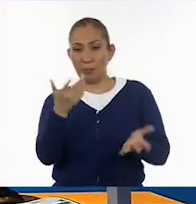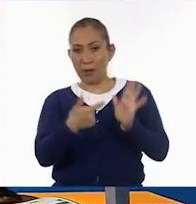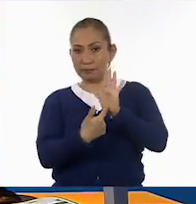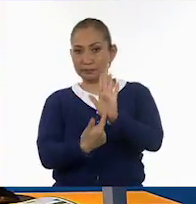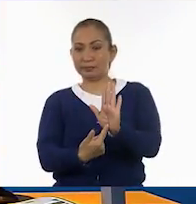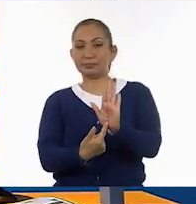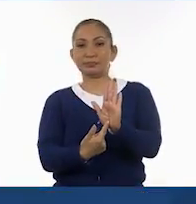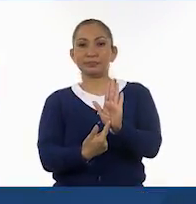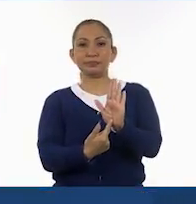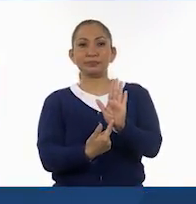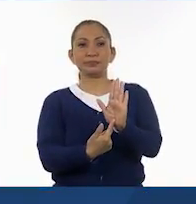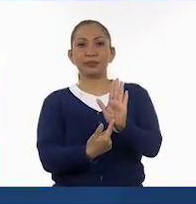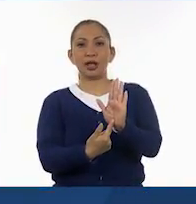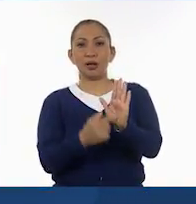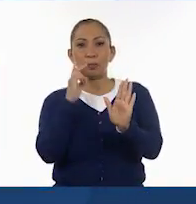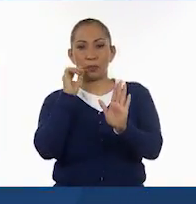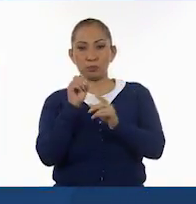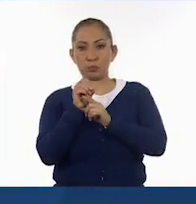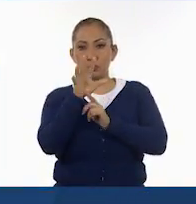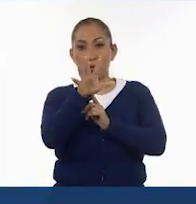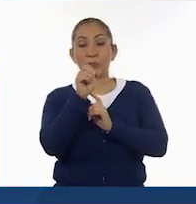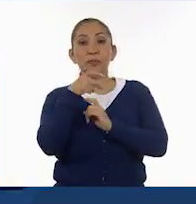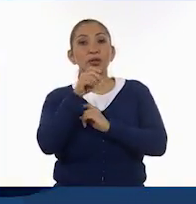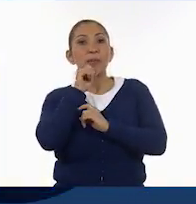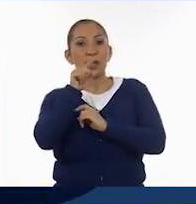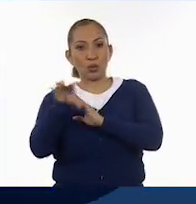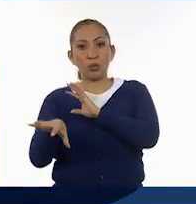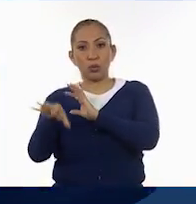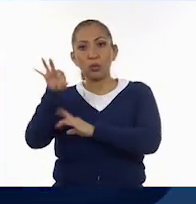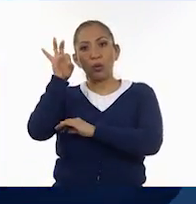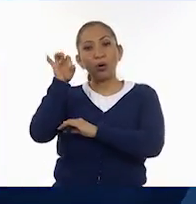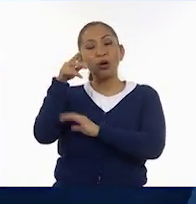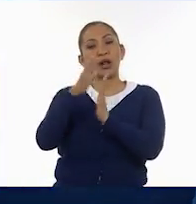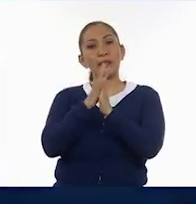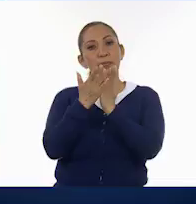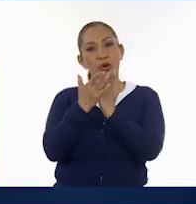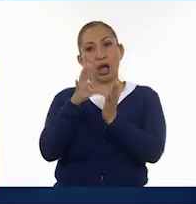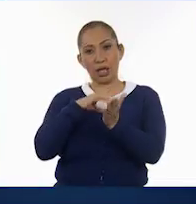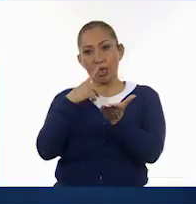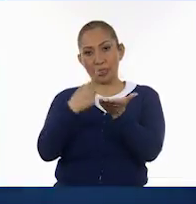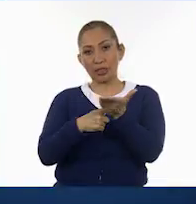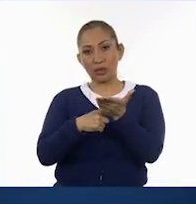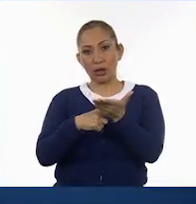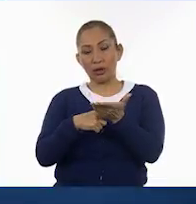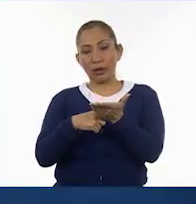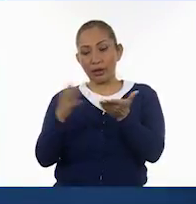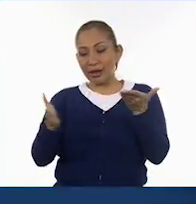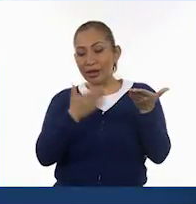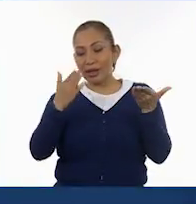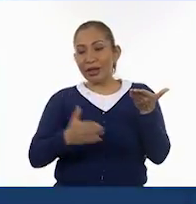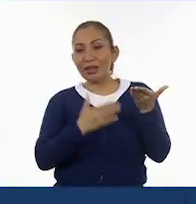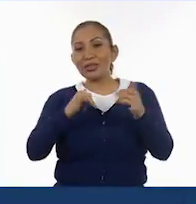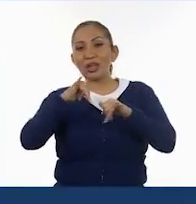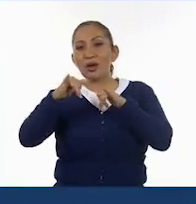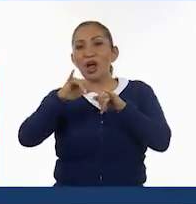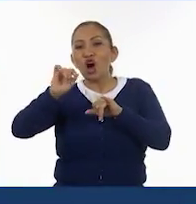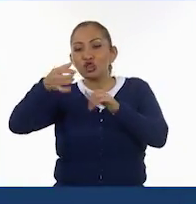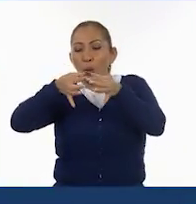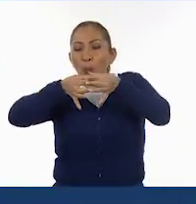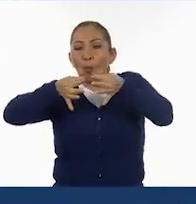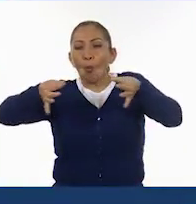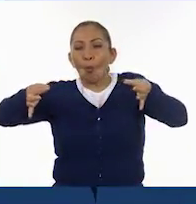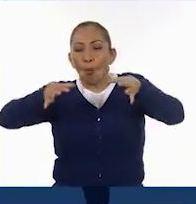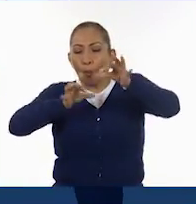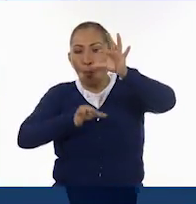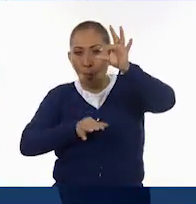a presentar en una diapositiva, pero también lo pueden encontrar en su libro, en su cuadernillo de geografía, y ahí